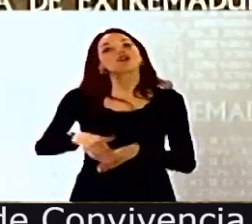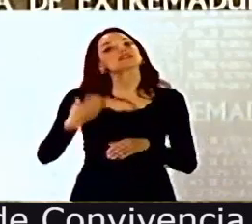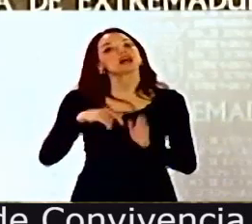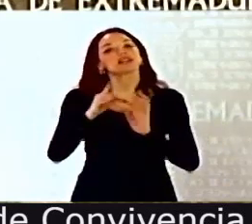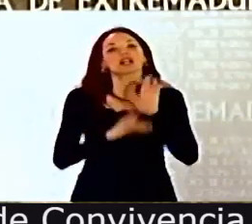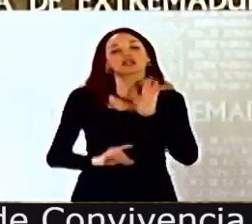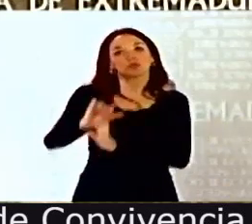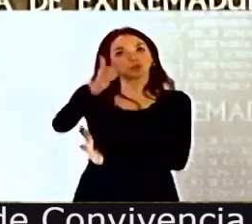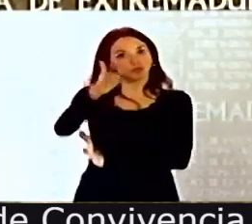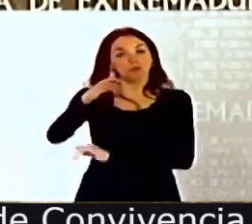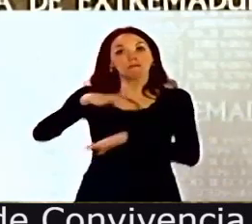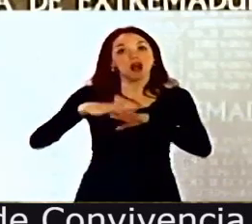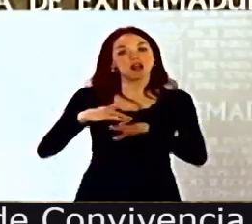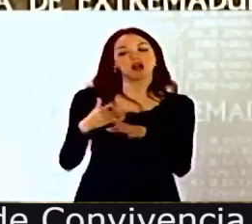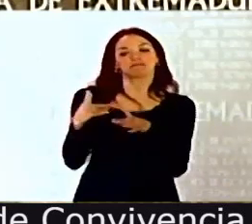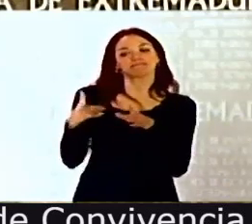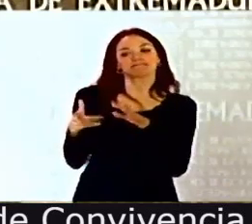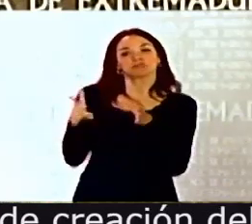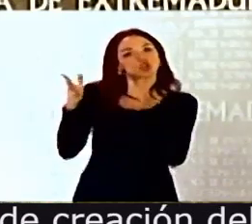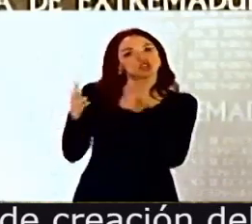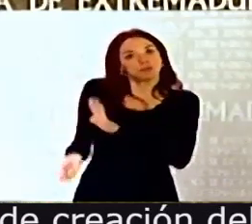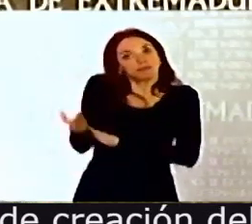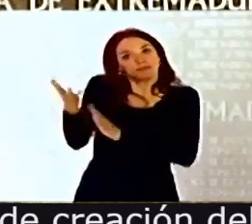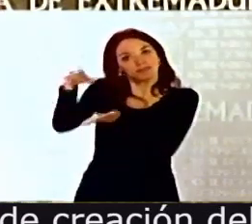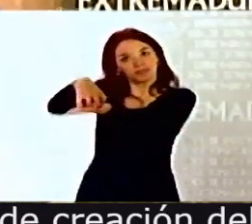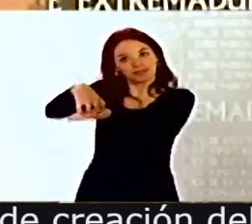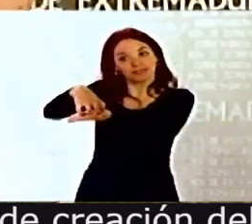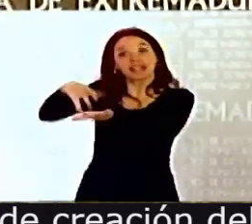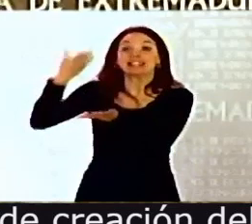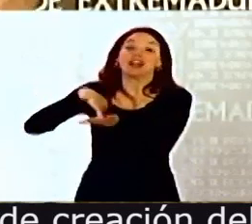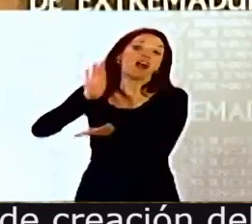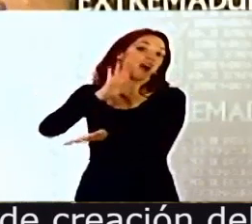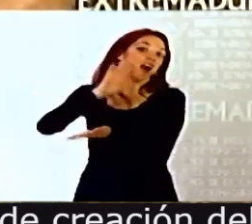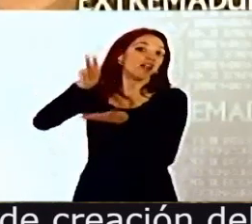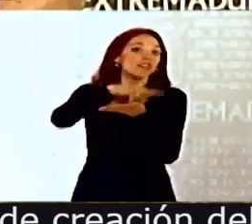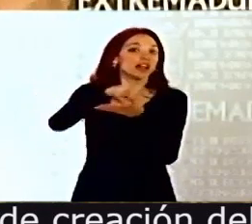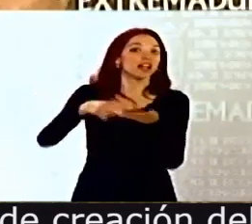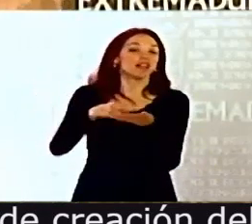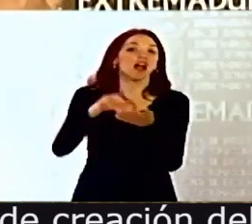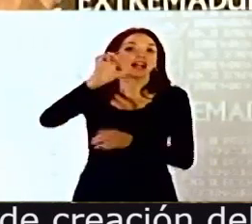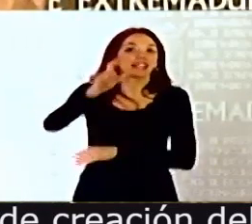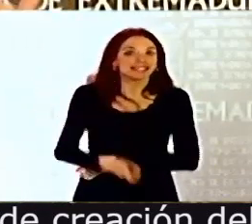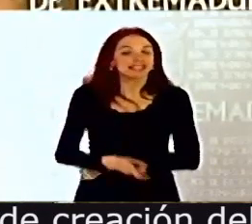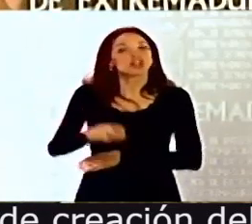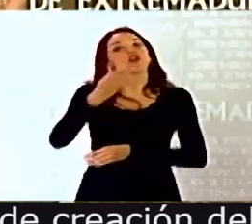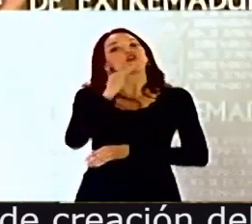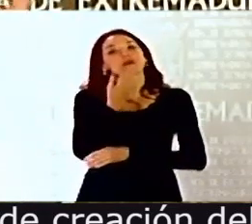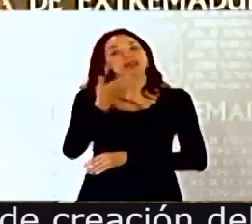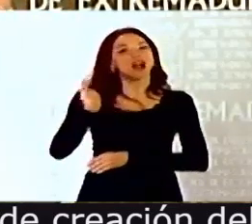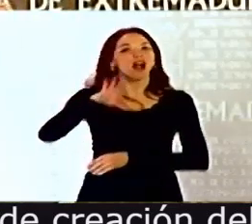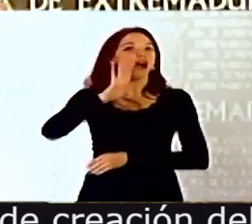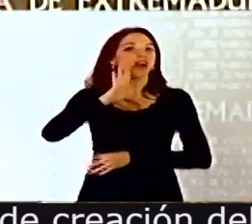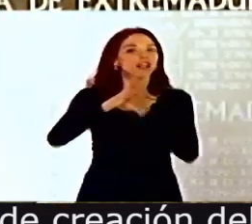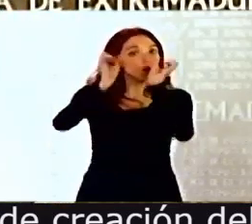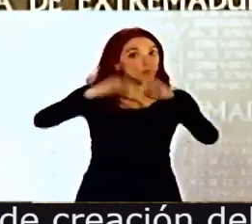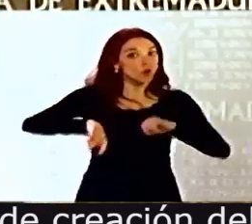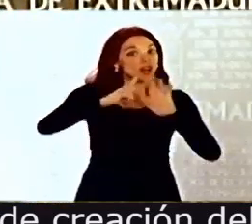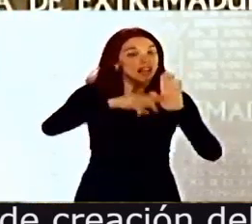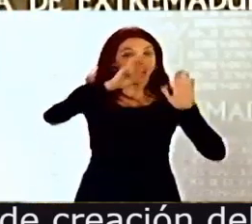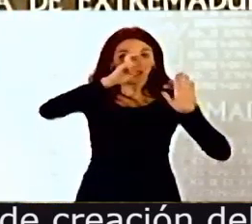de creación del Consejo de Convivencia y Ocio que viene a derogar el extinto Consejo de Convivencia y Ocio que regulaba la ley